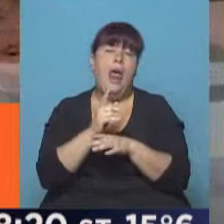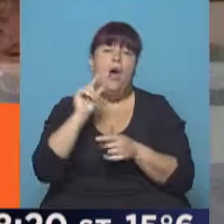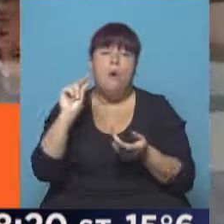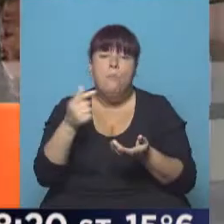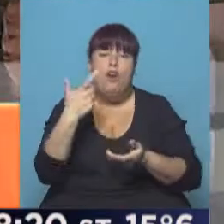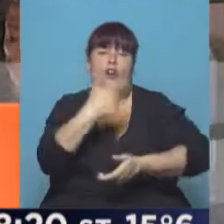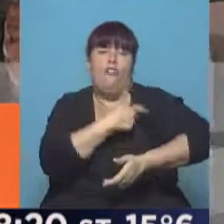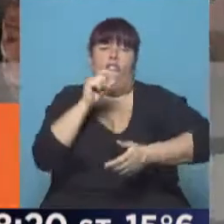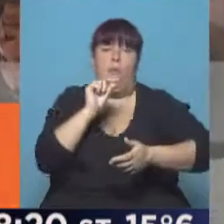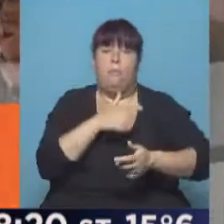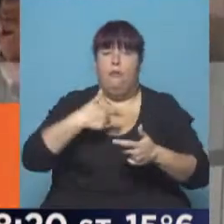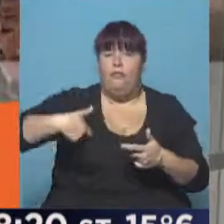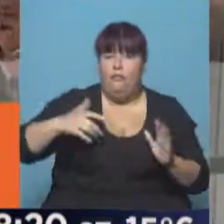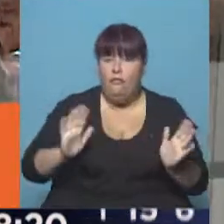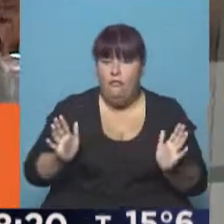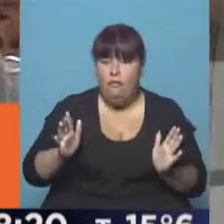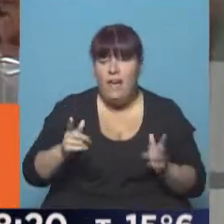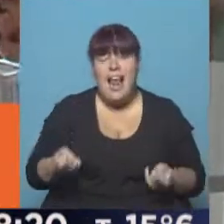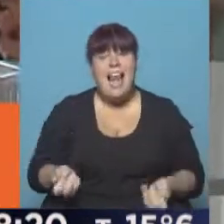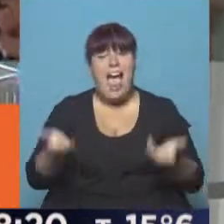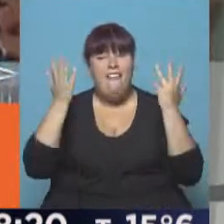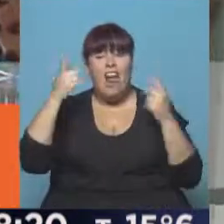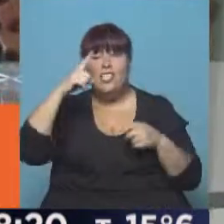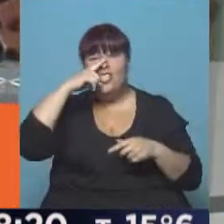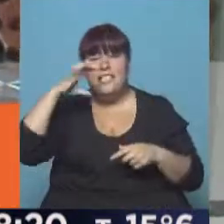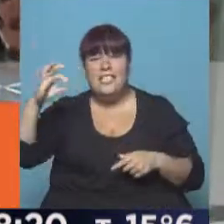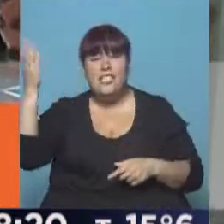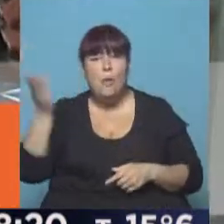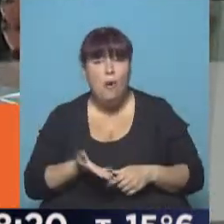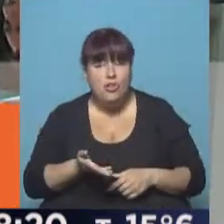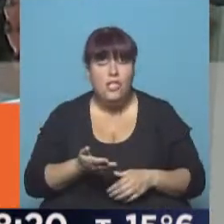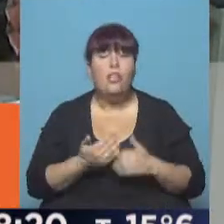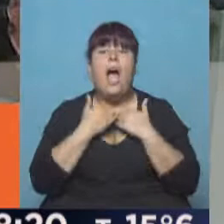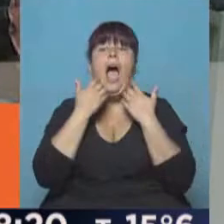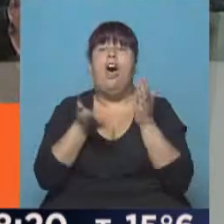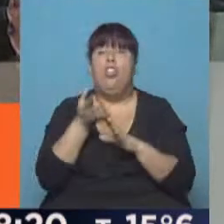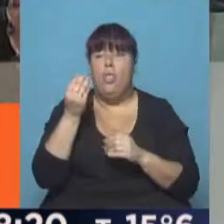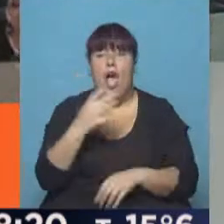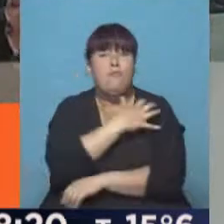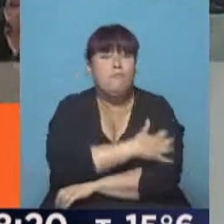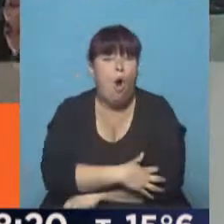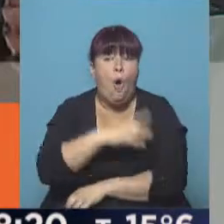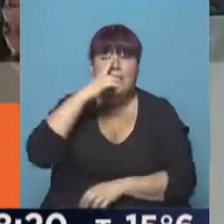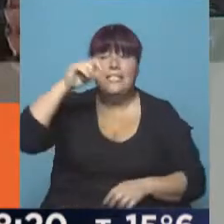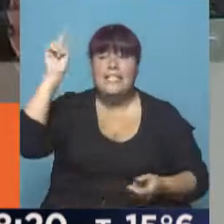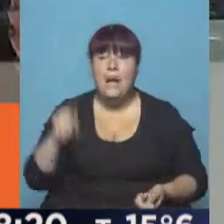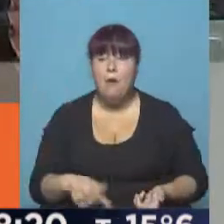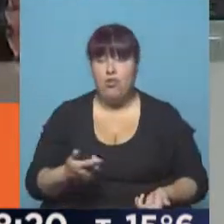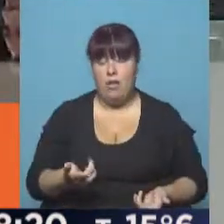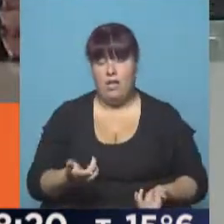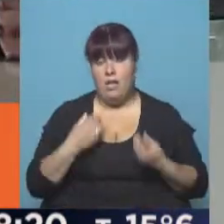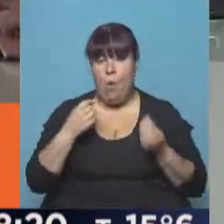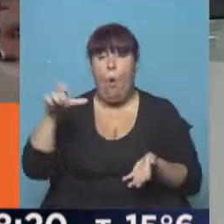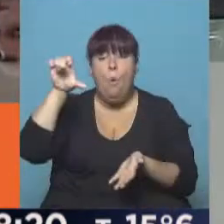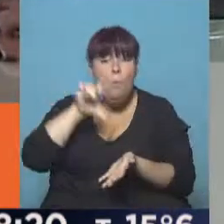de desodorante. La inflación es del 700%, no sabes dónde va a llegar. La pobreza del 70%. Y hablamos